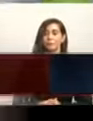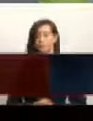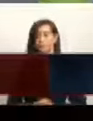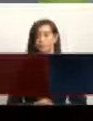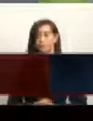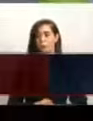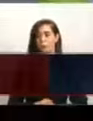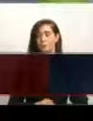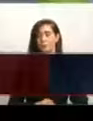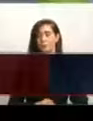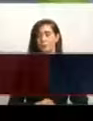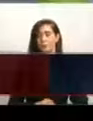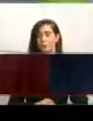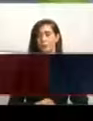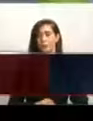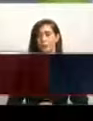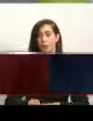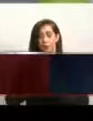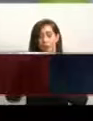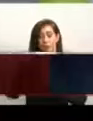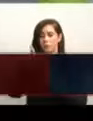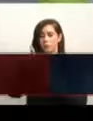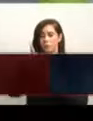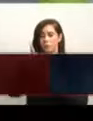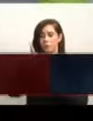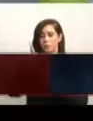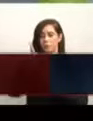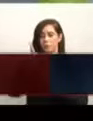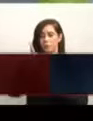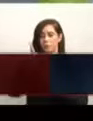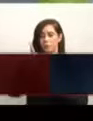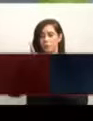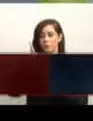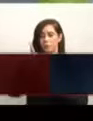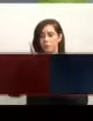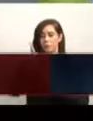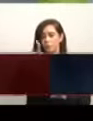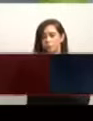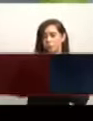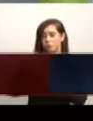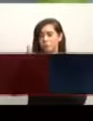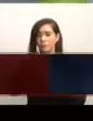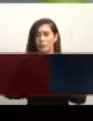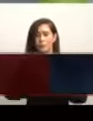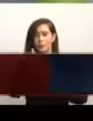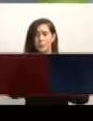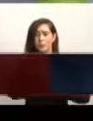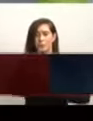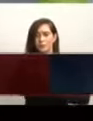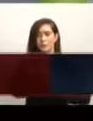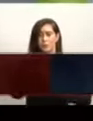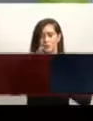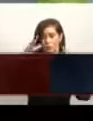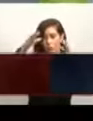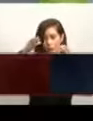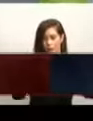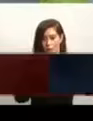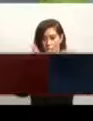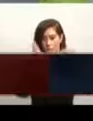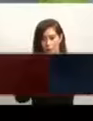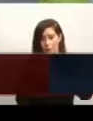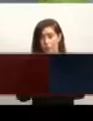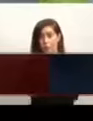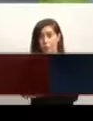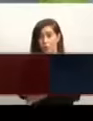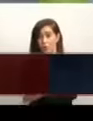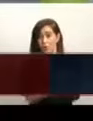sistema. Que realizamos una visita a la carpa instalada en el Hospital